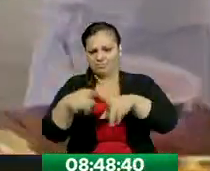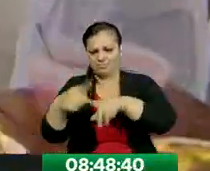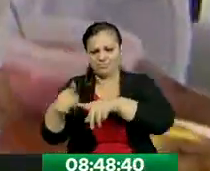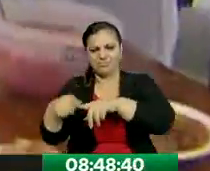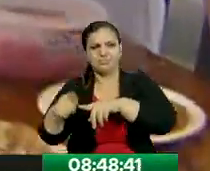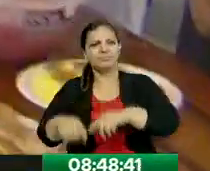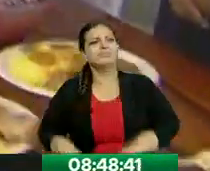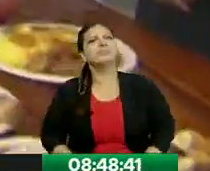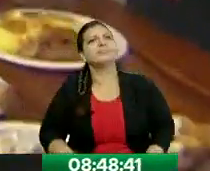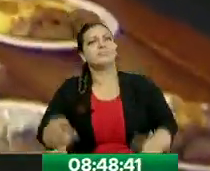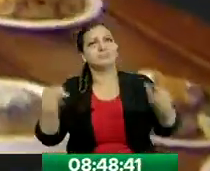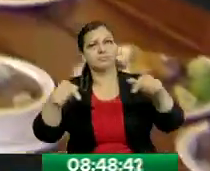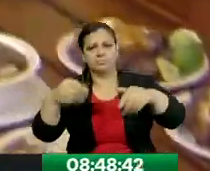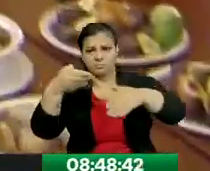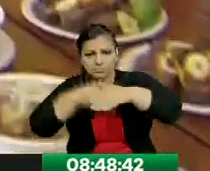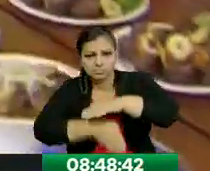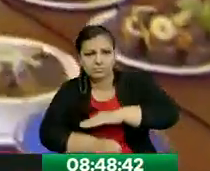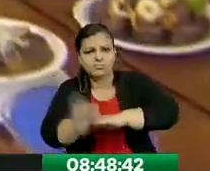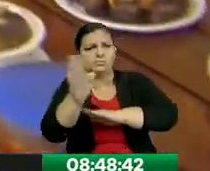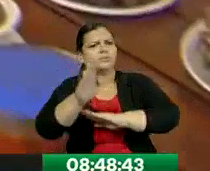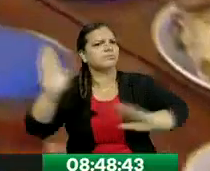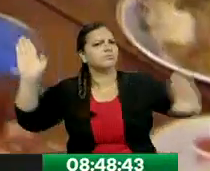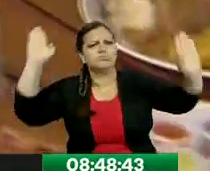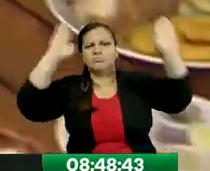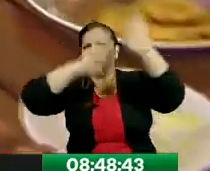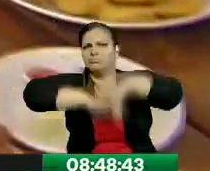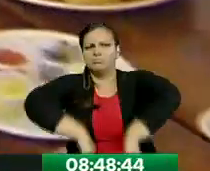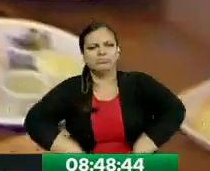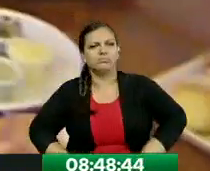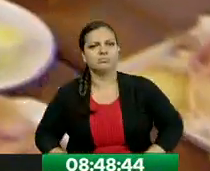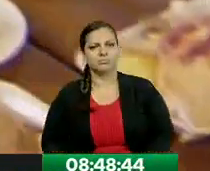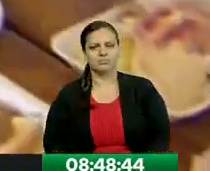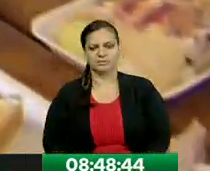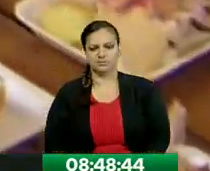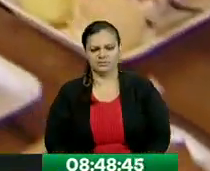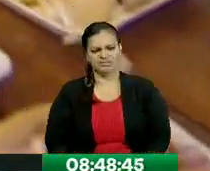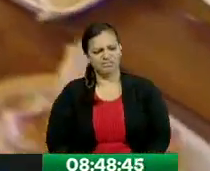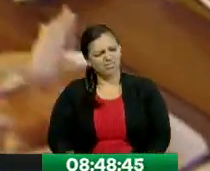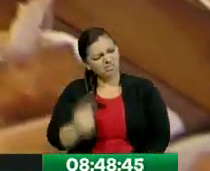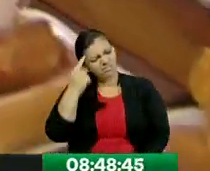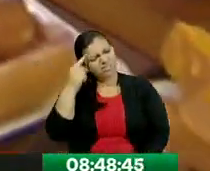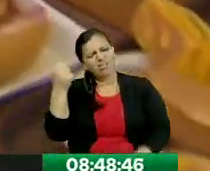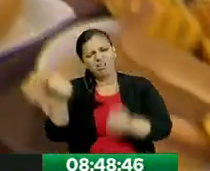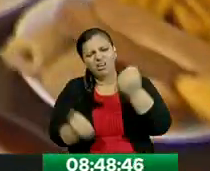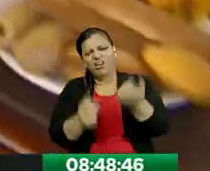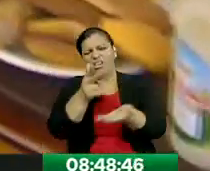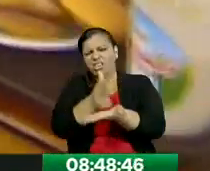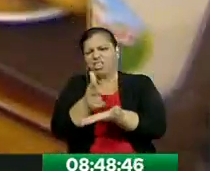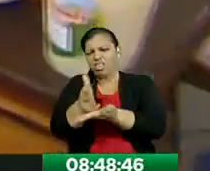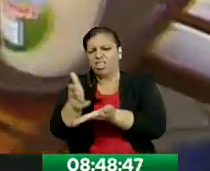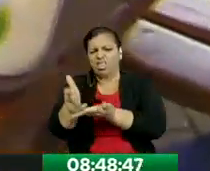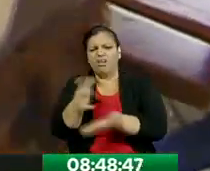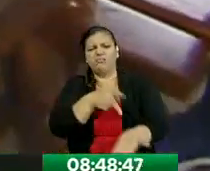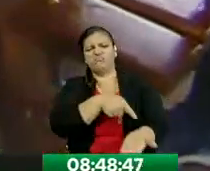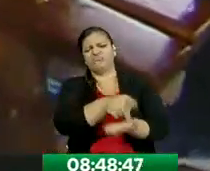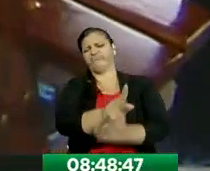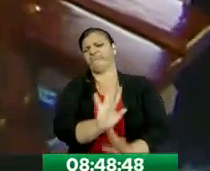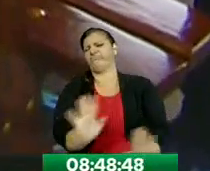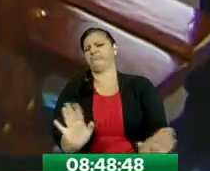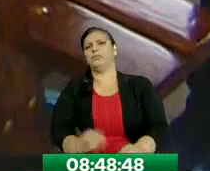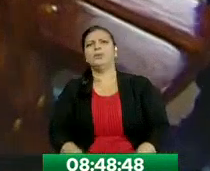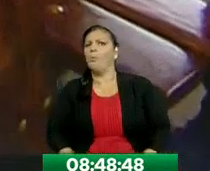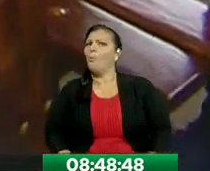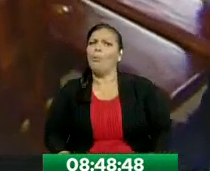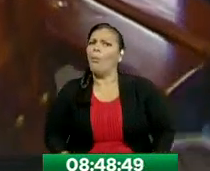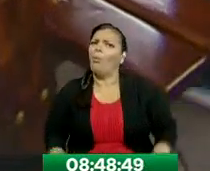Samanes totalmente gratis. Y ahí dice la gente, bueno, ¿y tengo que pagar parqueo? No, usted puede, si viene en su vehículo,